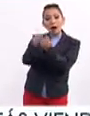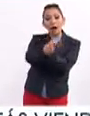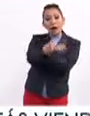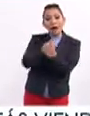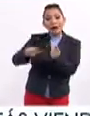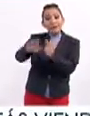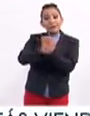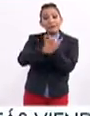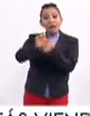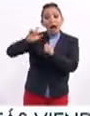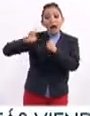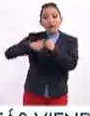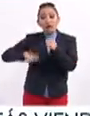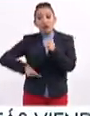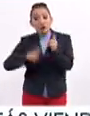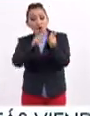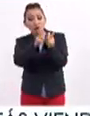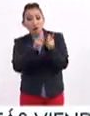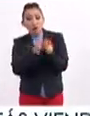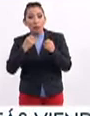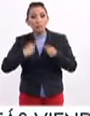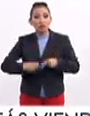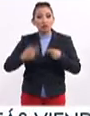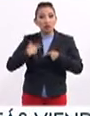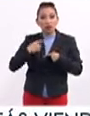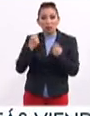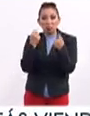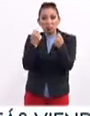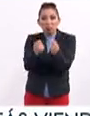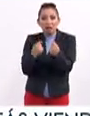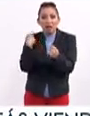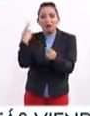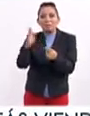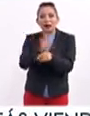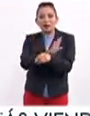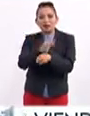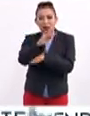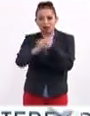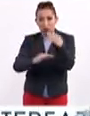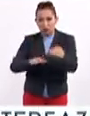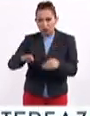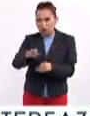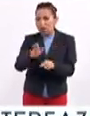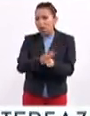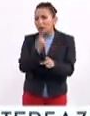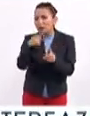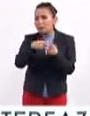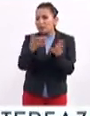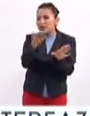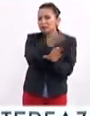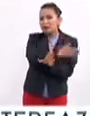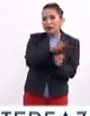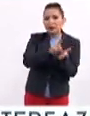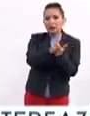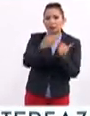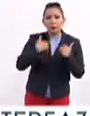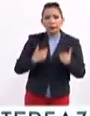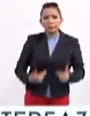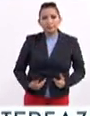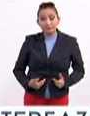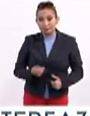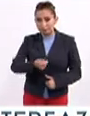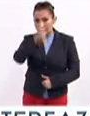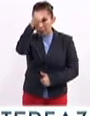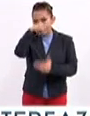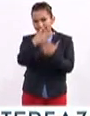y evitar que algún gobierno, grupo o individuo vulnere el bienestar de los demás. Pero, ¿cuál es el origen de los derechos humanos? El